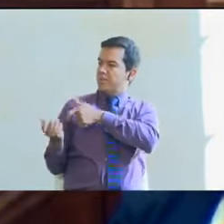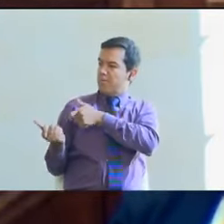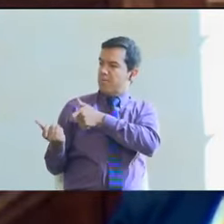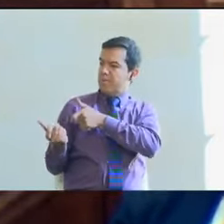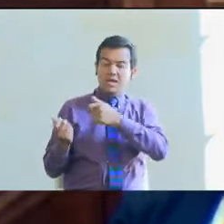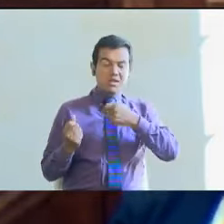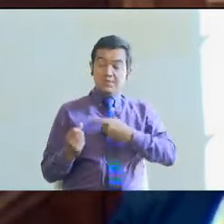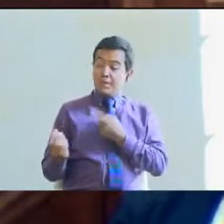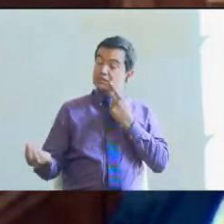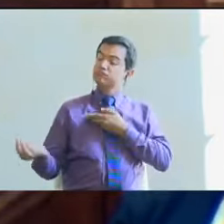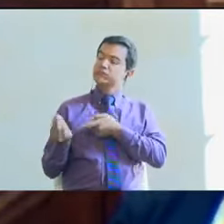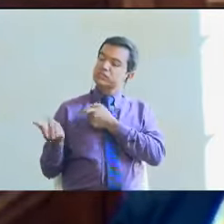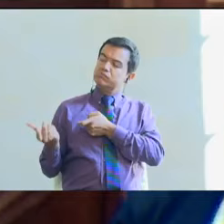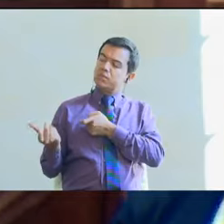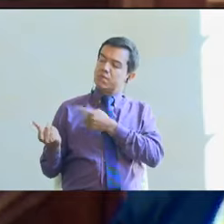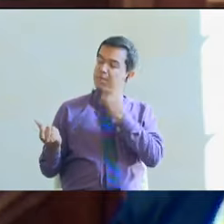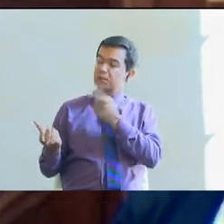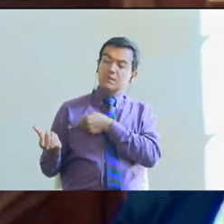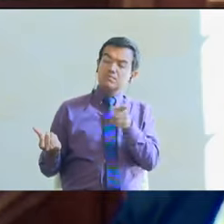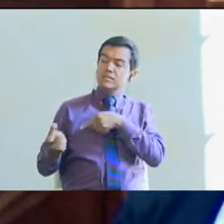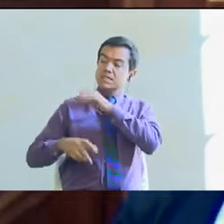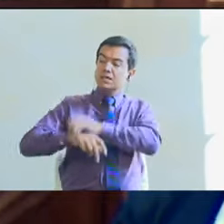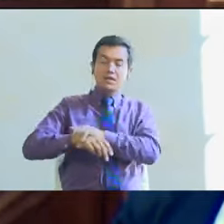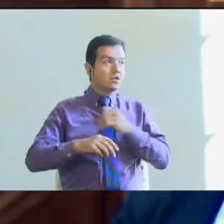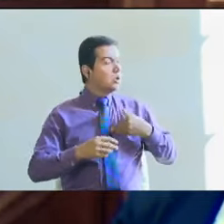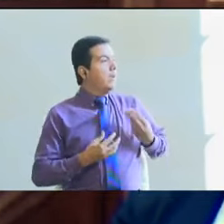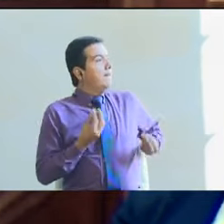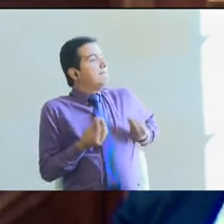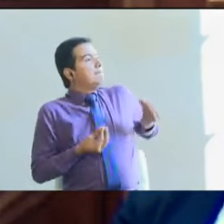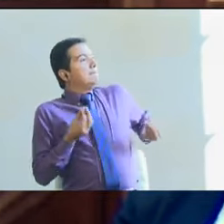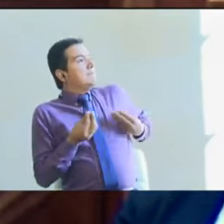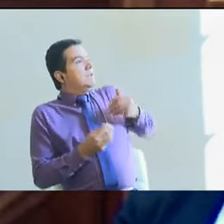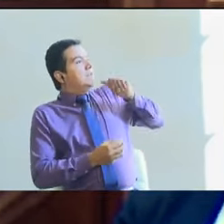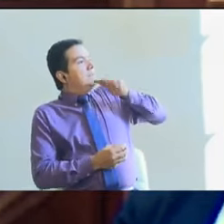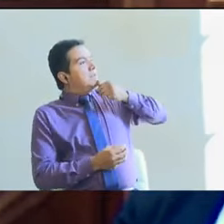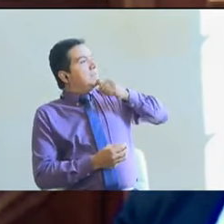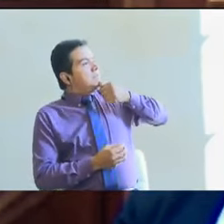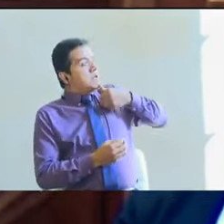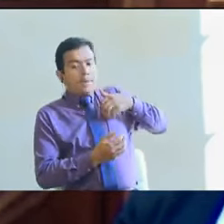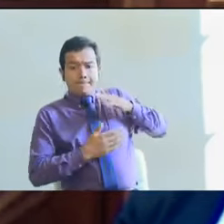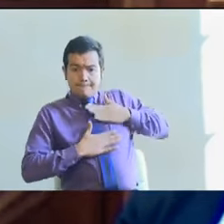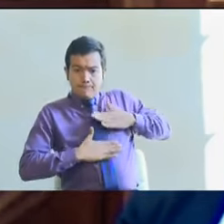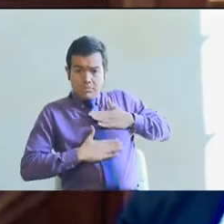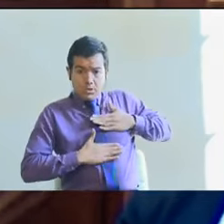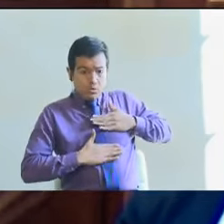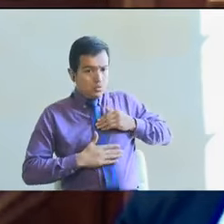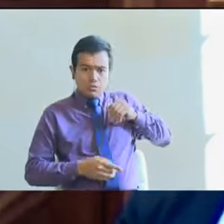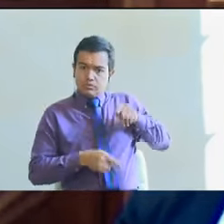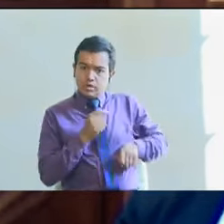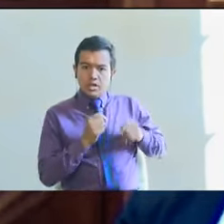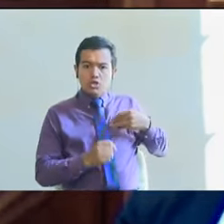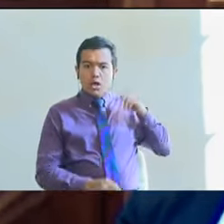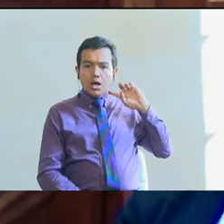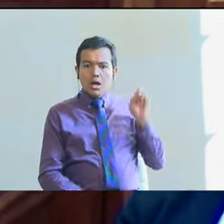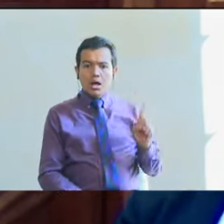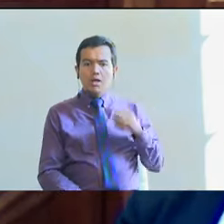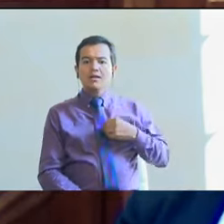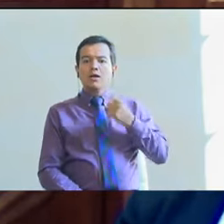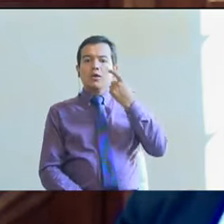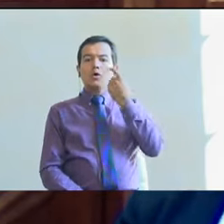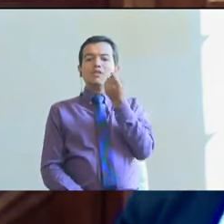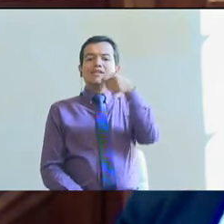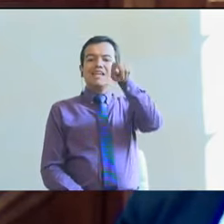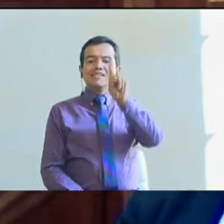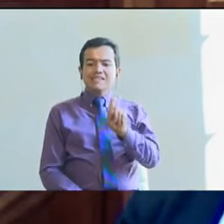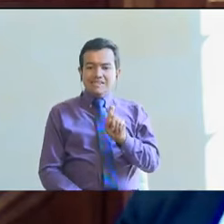amenazarme nuevamente con la cárcel ya yo no podía seguir aguantando lo que fueron 16 meses de cárcel